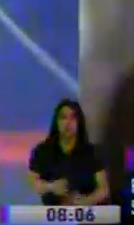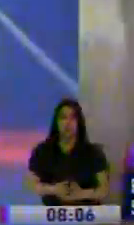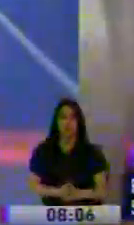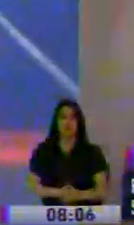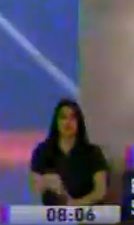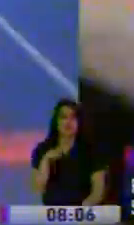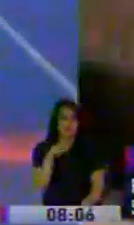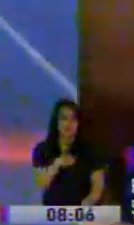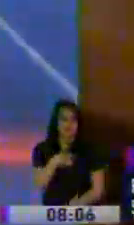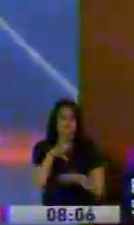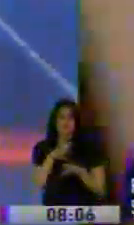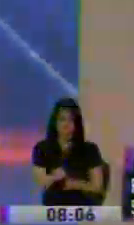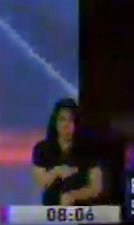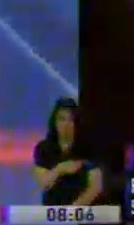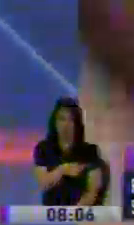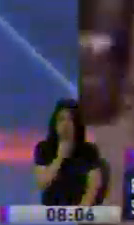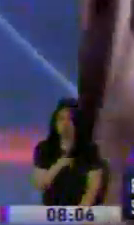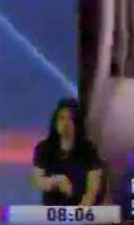secuestrado.